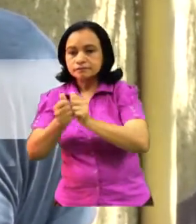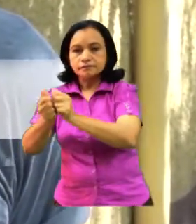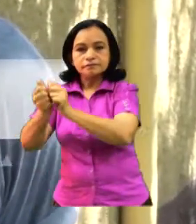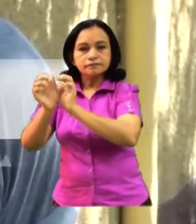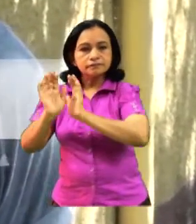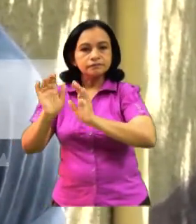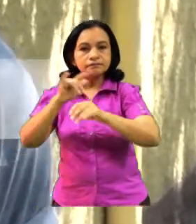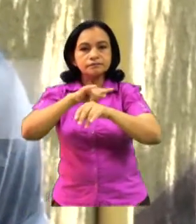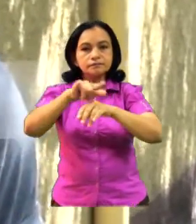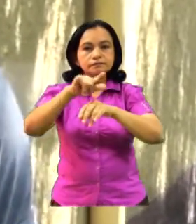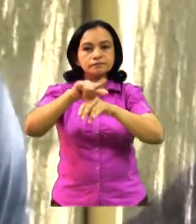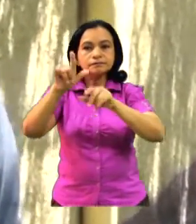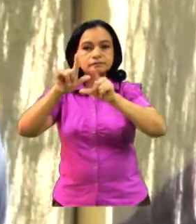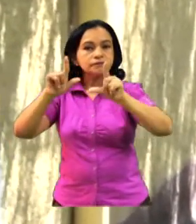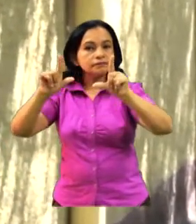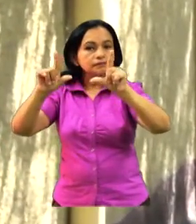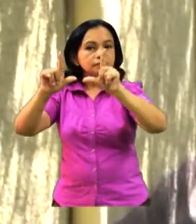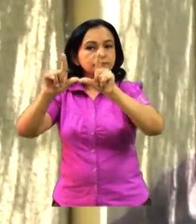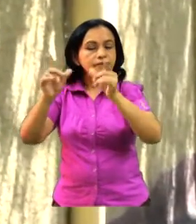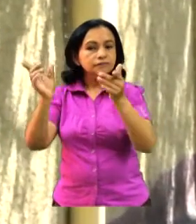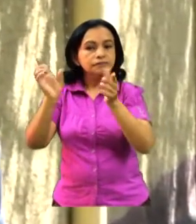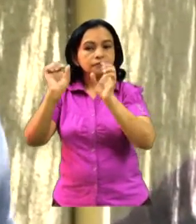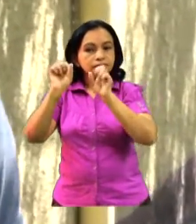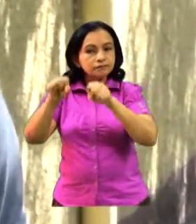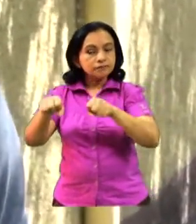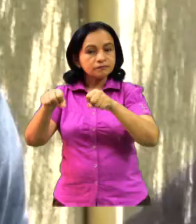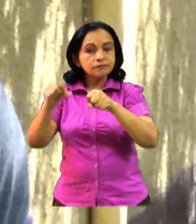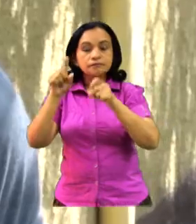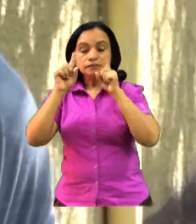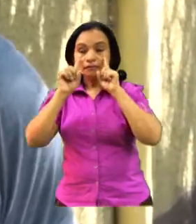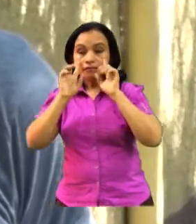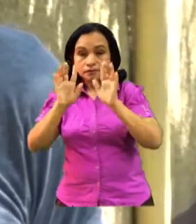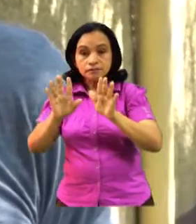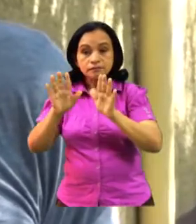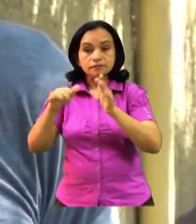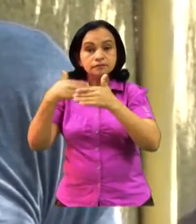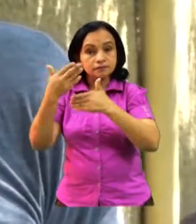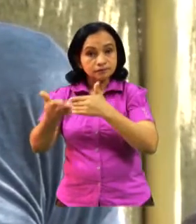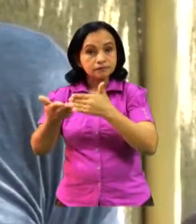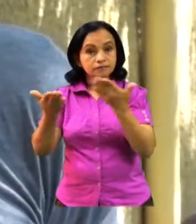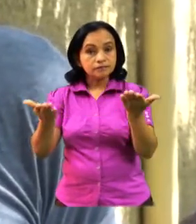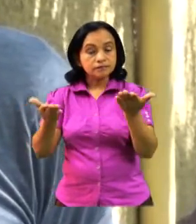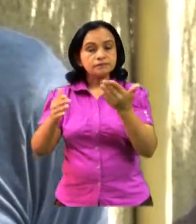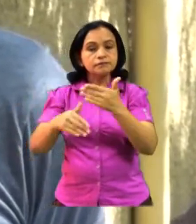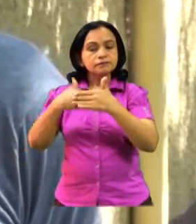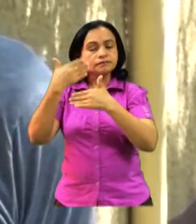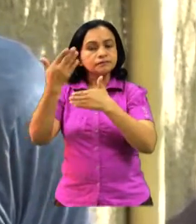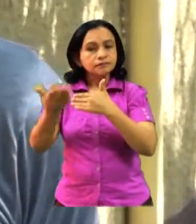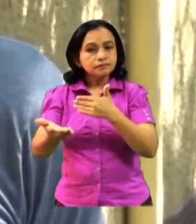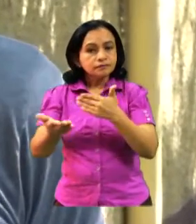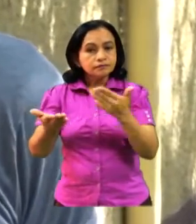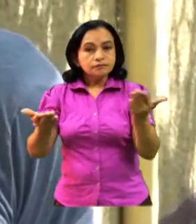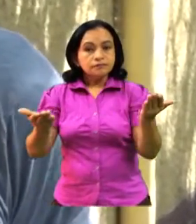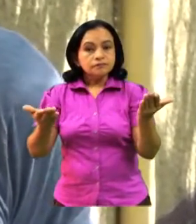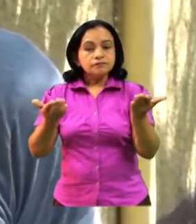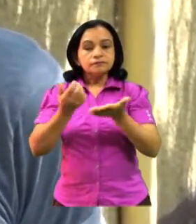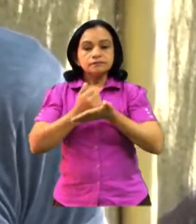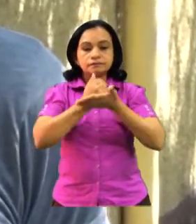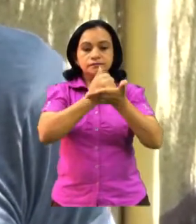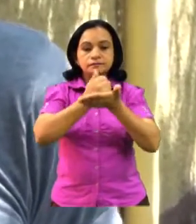poco salir con ella, ¿ya? Buscar un lugar donde ella pueda estar segura, ¿ya? Y